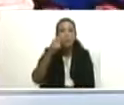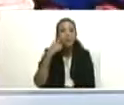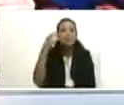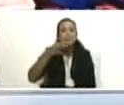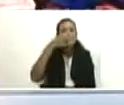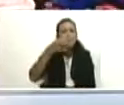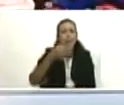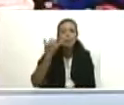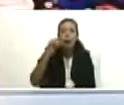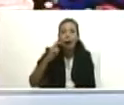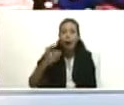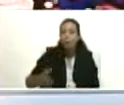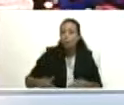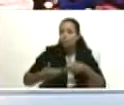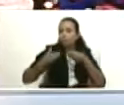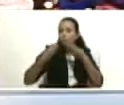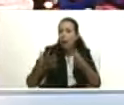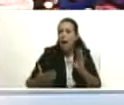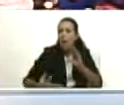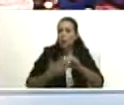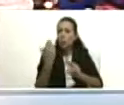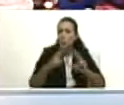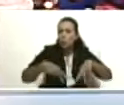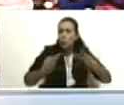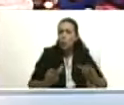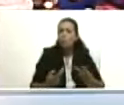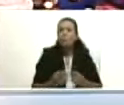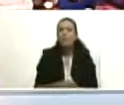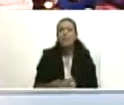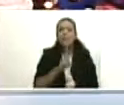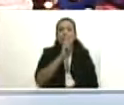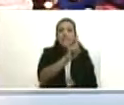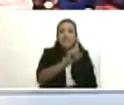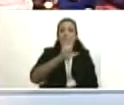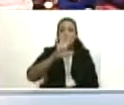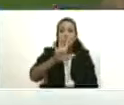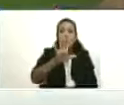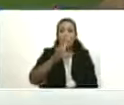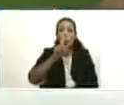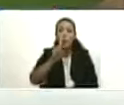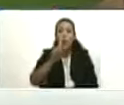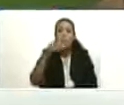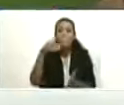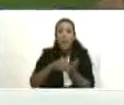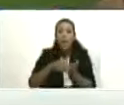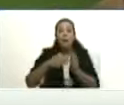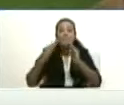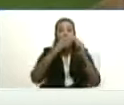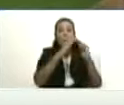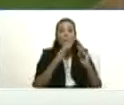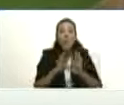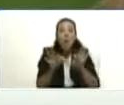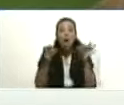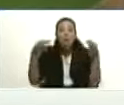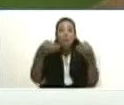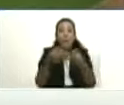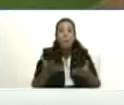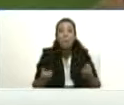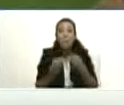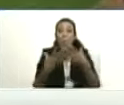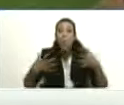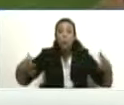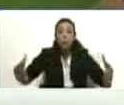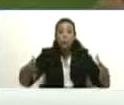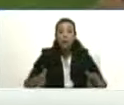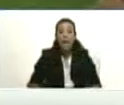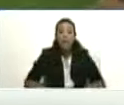siempre tiene cosas que aportar para entregar 151 viviendas multifamiliares en la